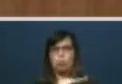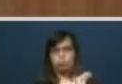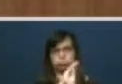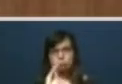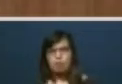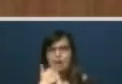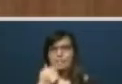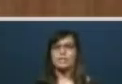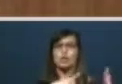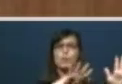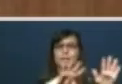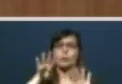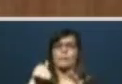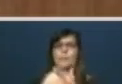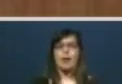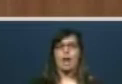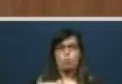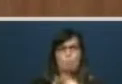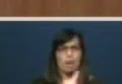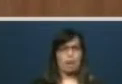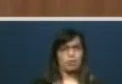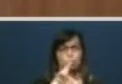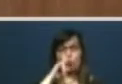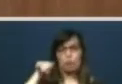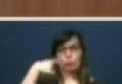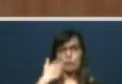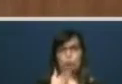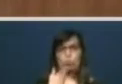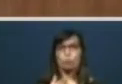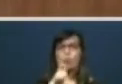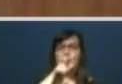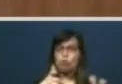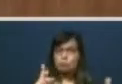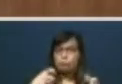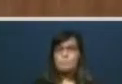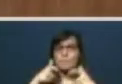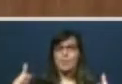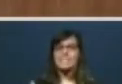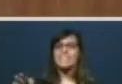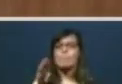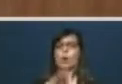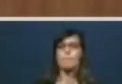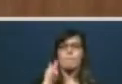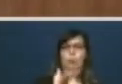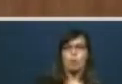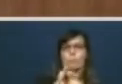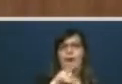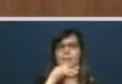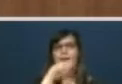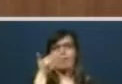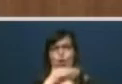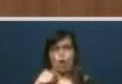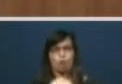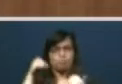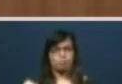ayudas al estudio el próximo curso ampliaremos los destinatarios de los programas madrugadores y tardes en el cole para atender